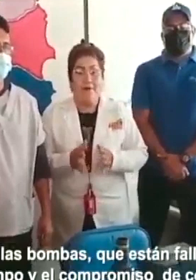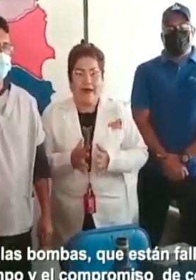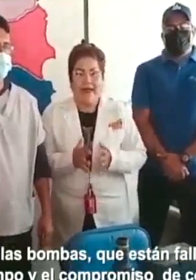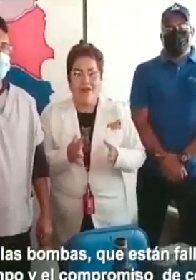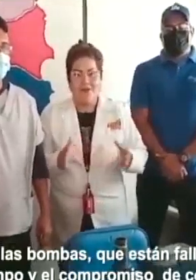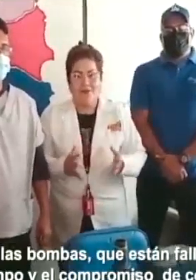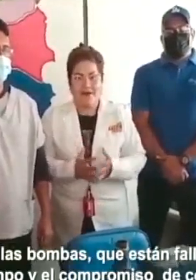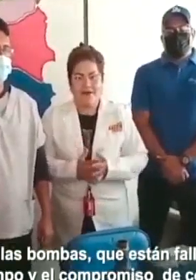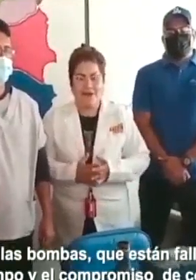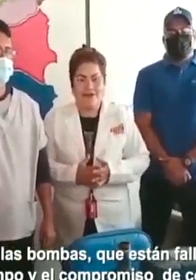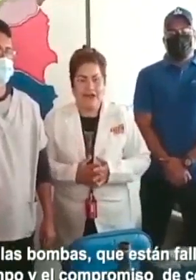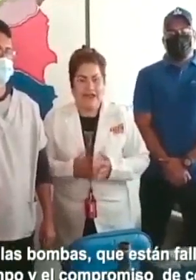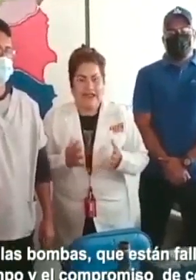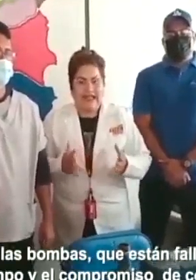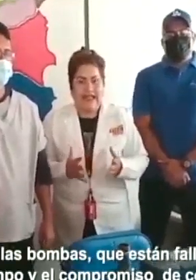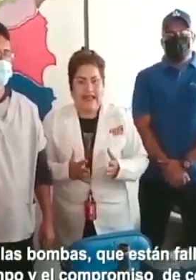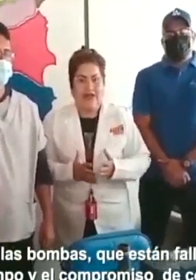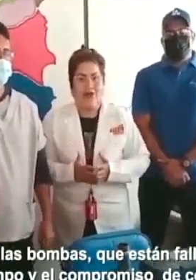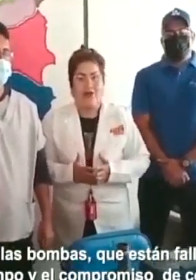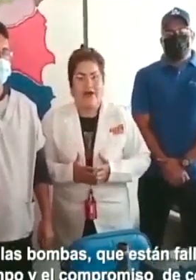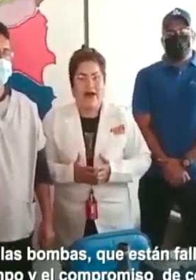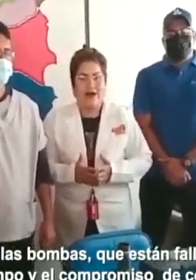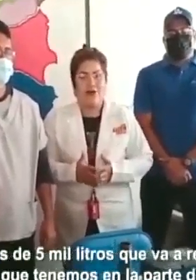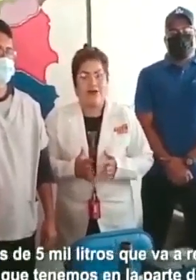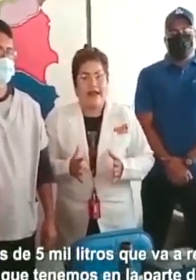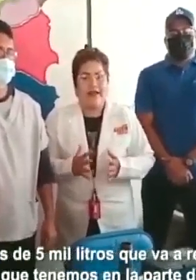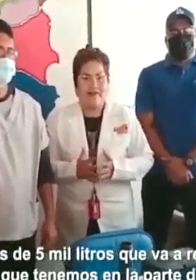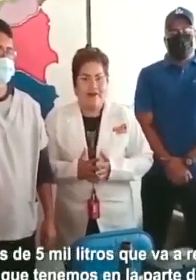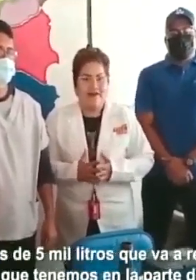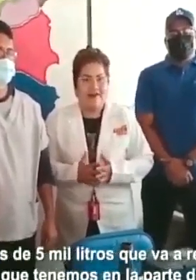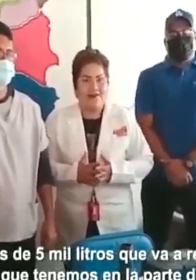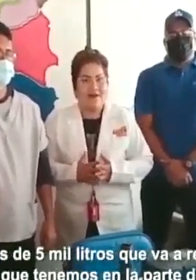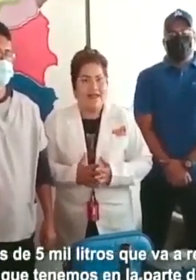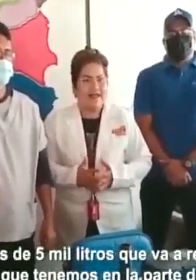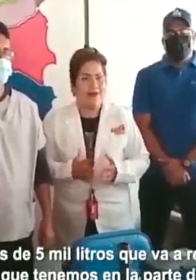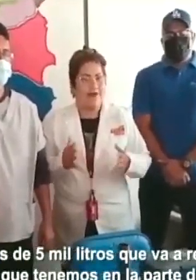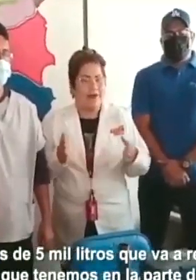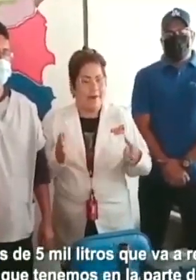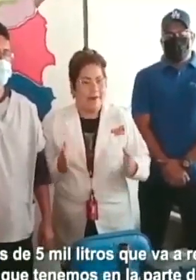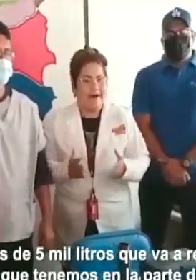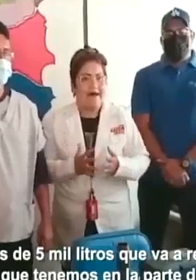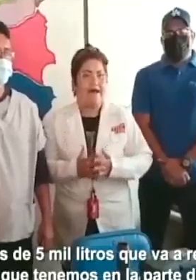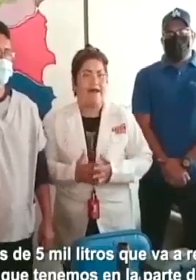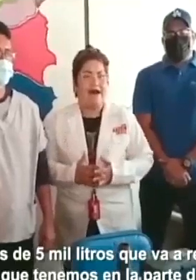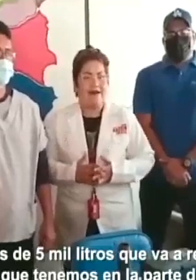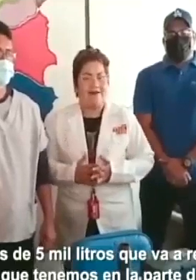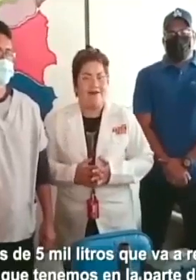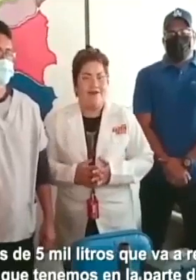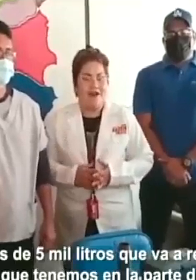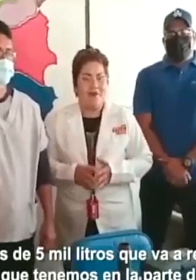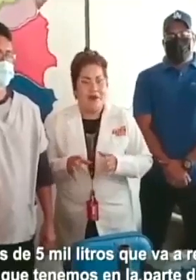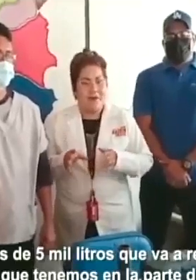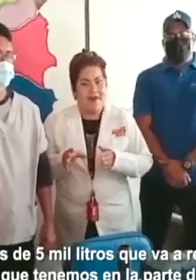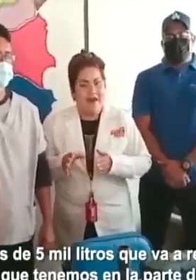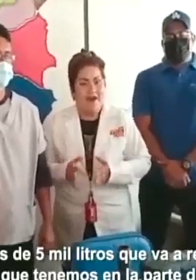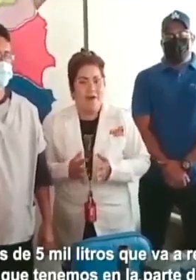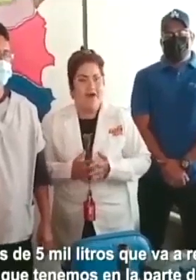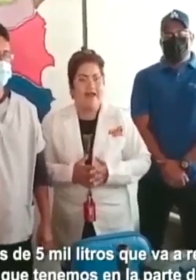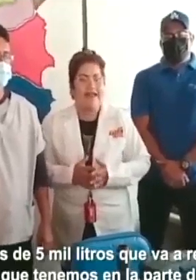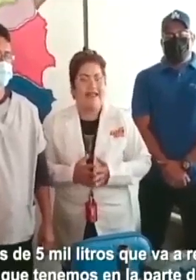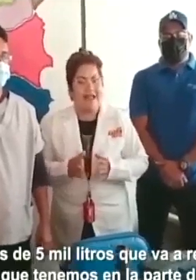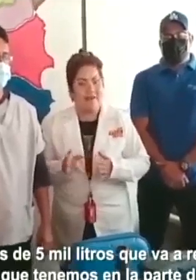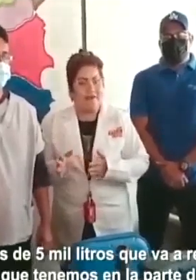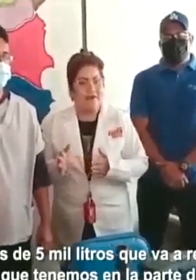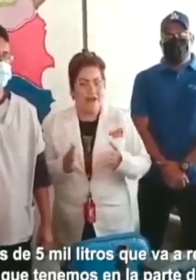su tiempo y el compromiso de colocar un tanque de máximos litros que van a resolver los problemas de